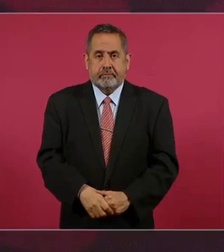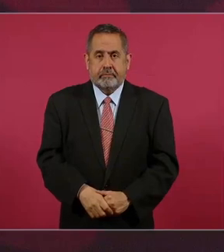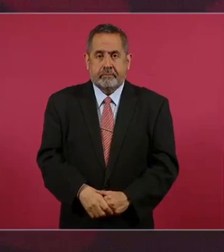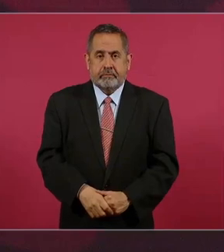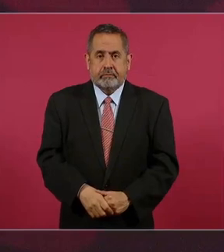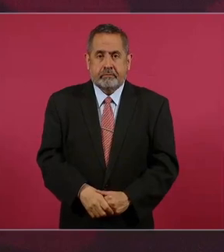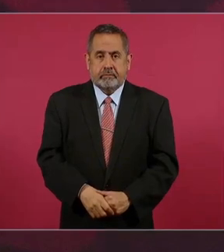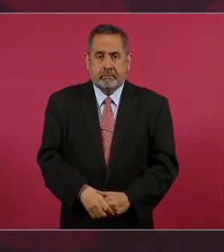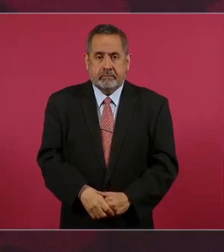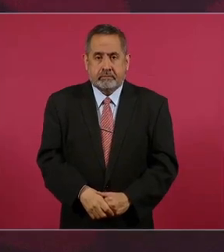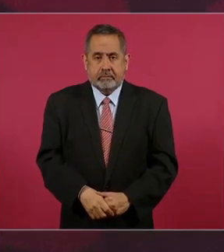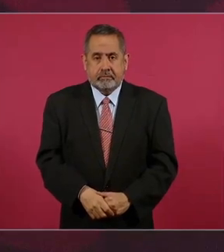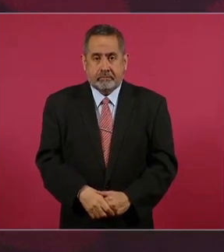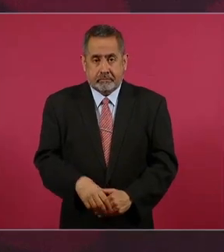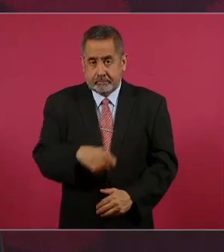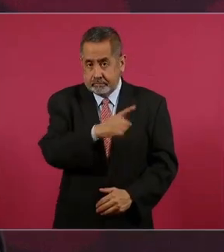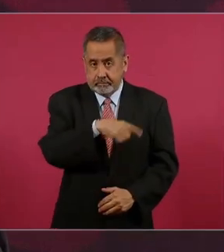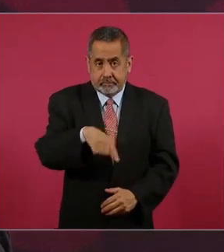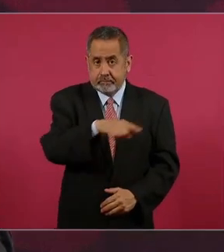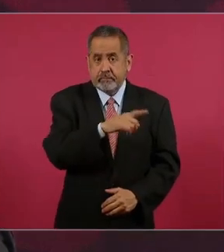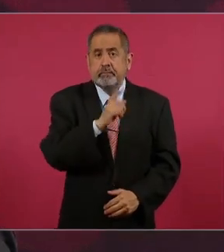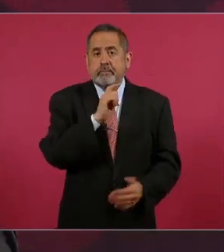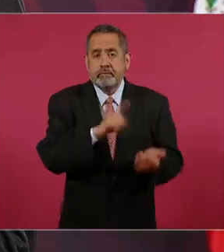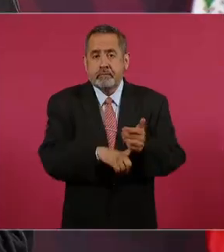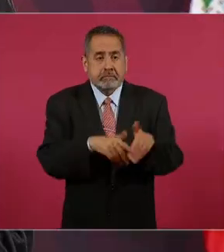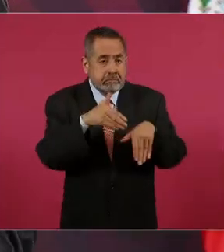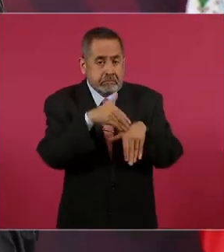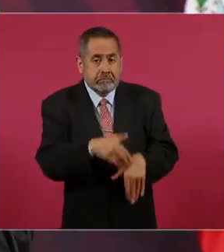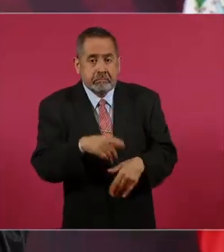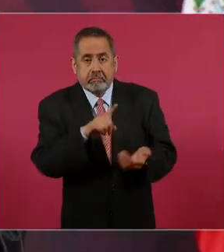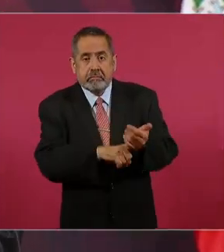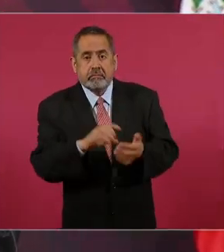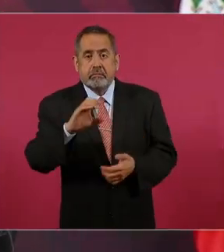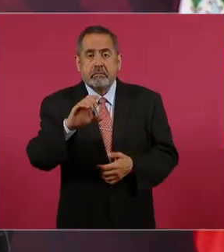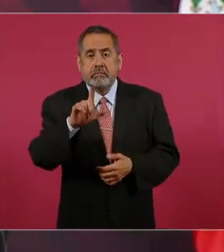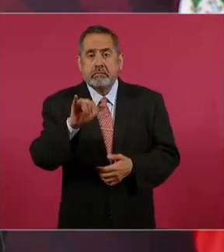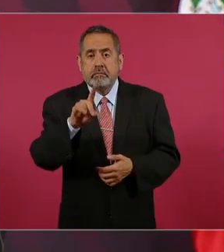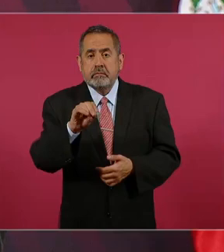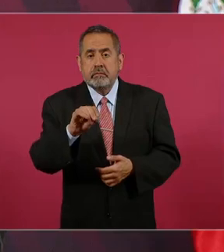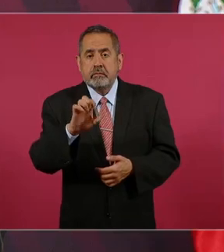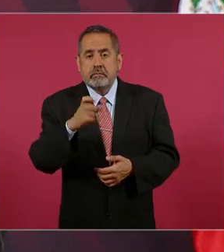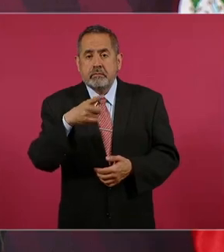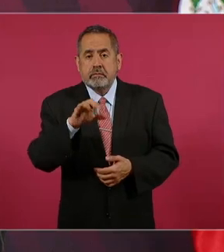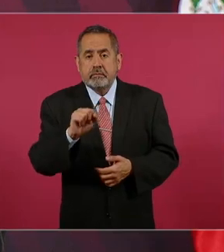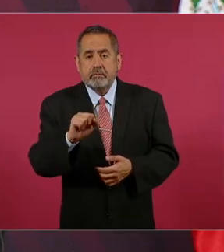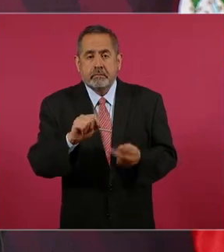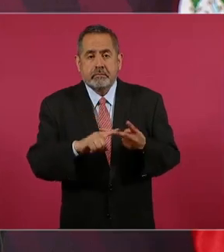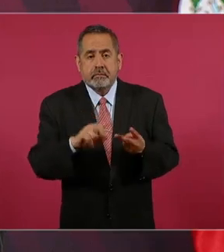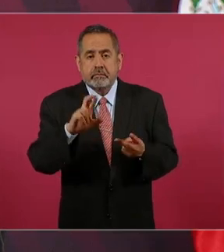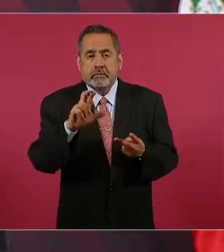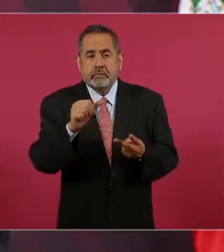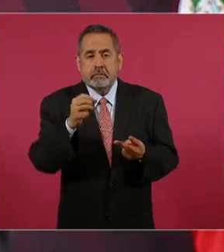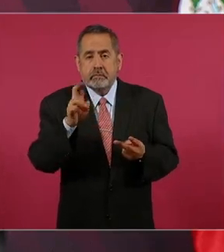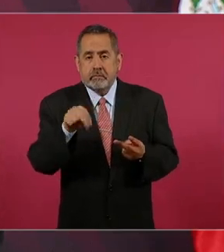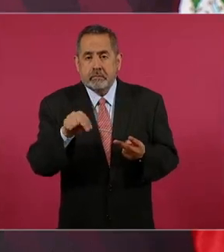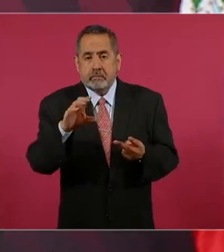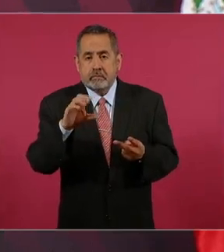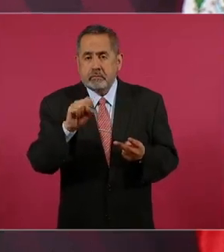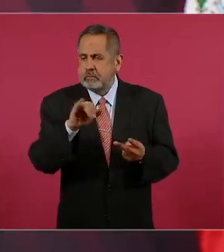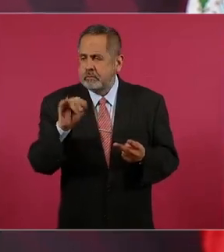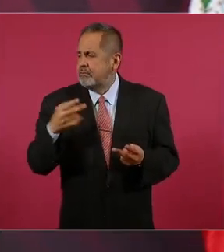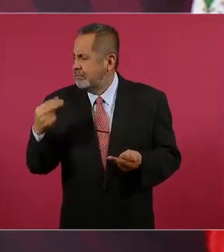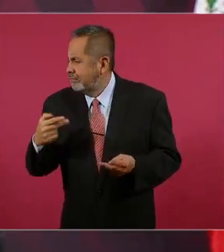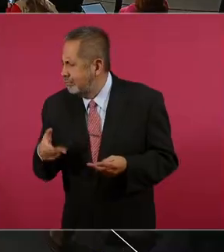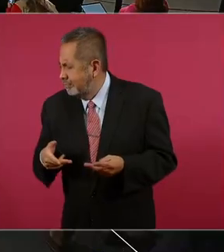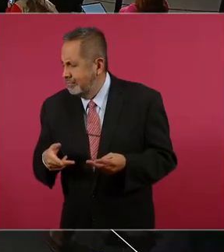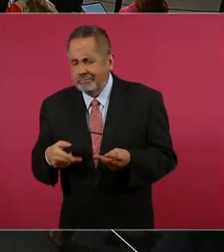¿Le van a hacer caso a Claudio X González, Ramón Cosío? ¿Ramón se llama?